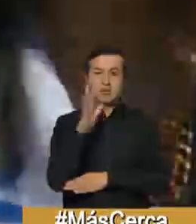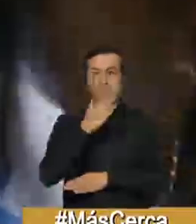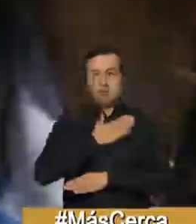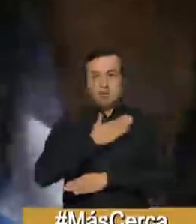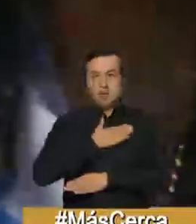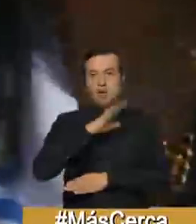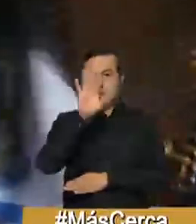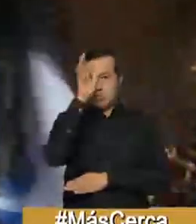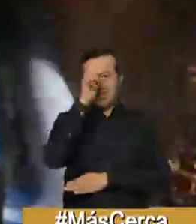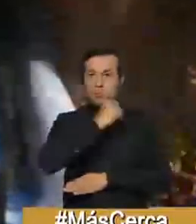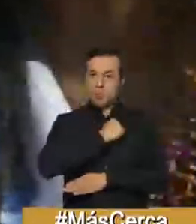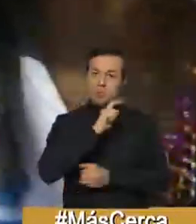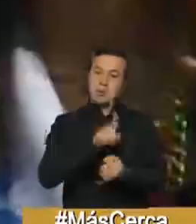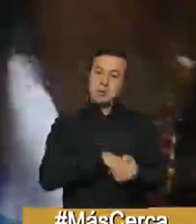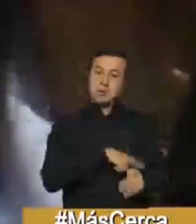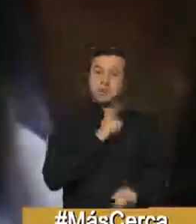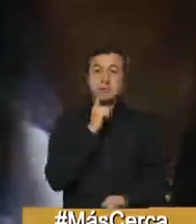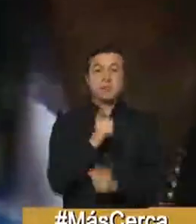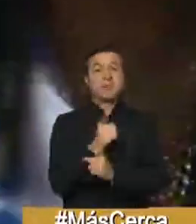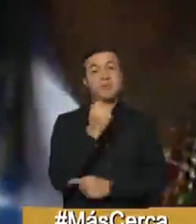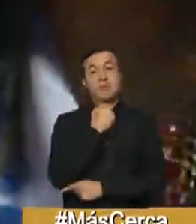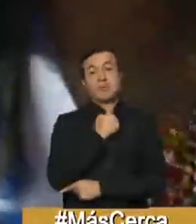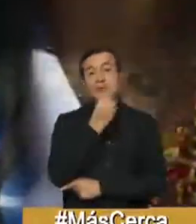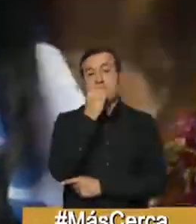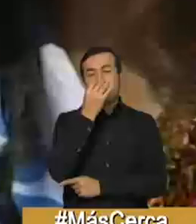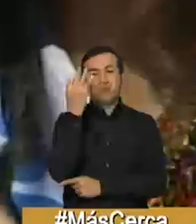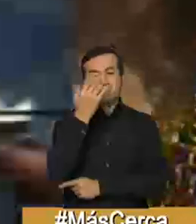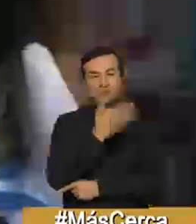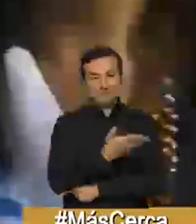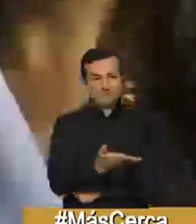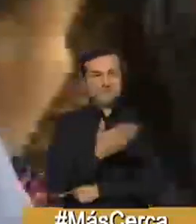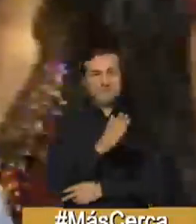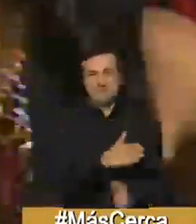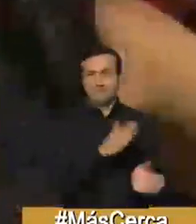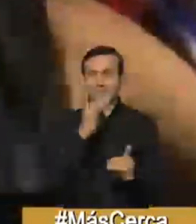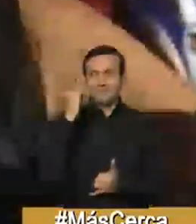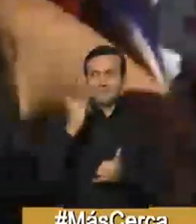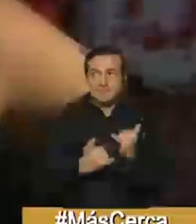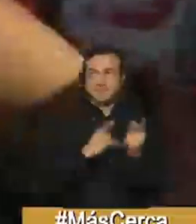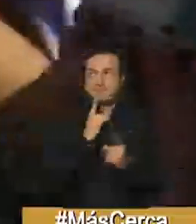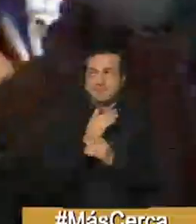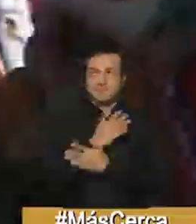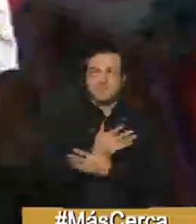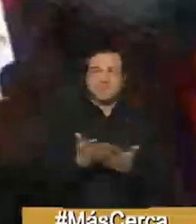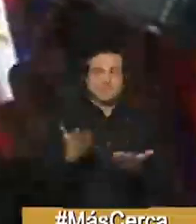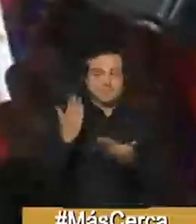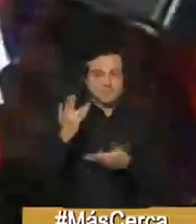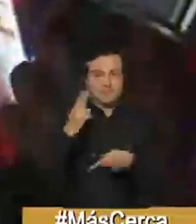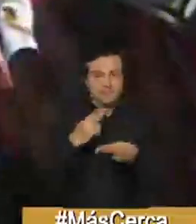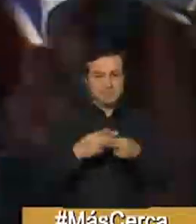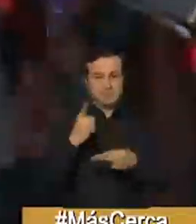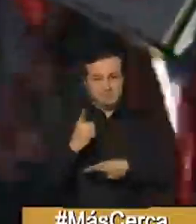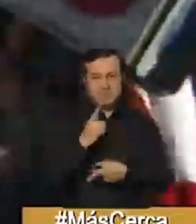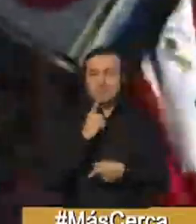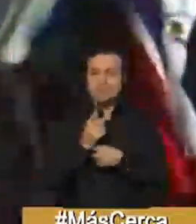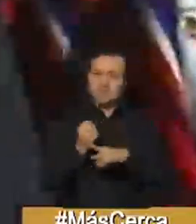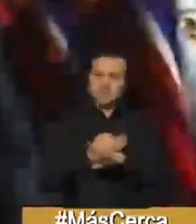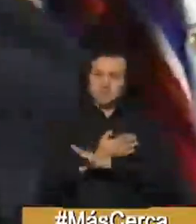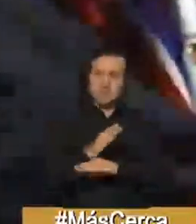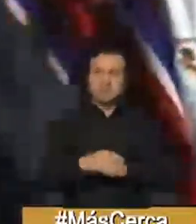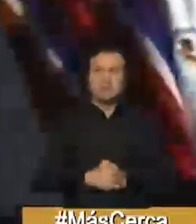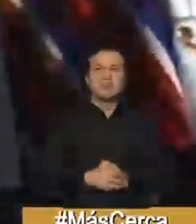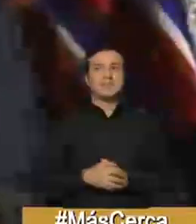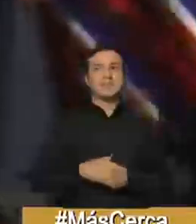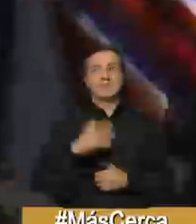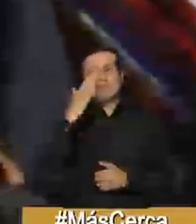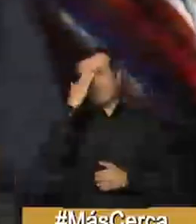nuestras tradiciones y por supuesto de nuestra comida tradicional. Muy bien, y terminamos por acá. ¿Usted cuál es su nombre? ¿Cuál es su recomendación?